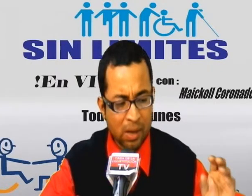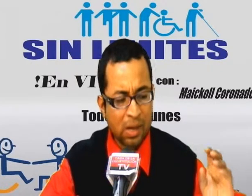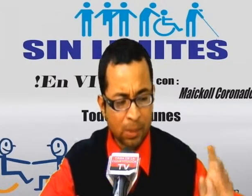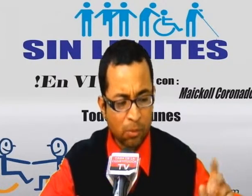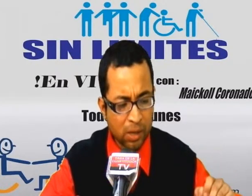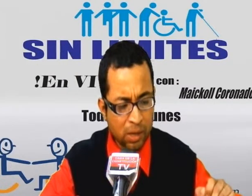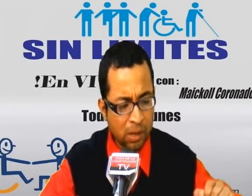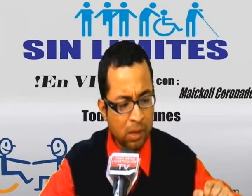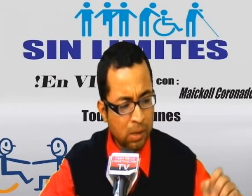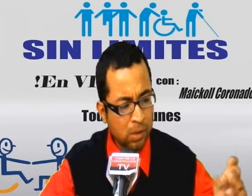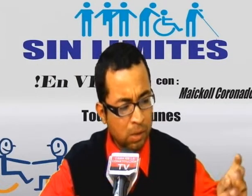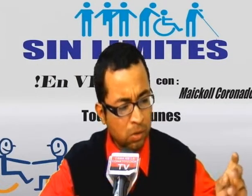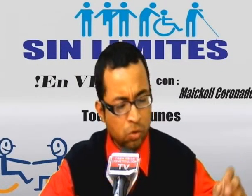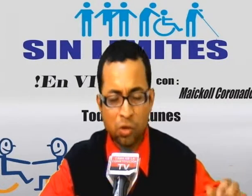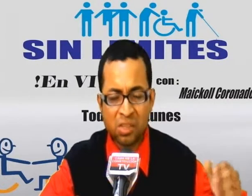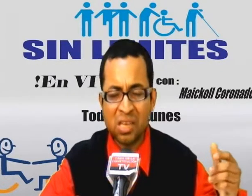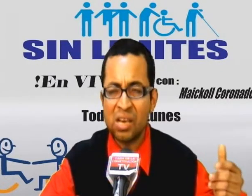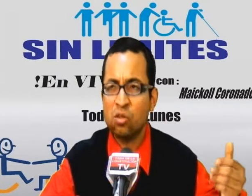como se llama, "Estamos aquí",